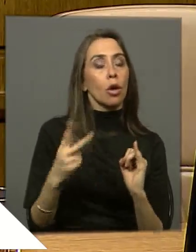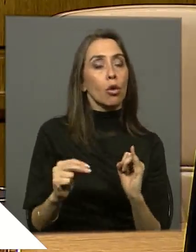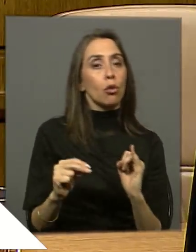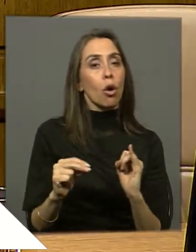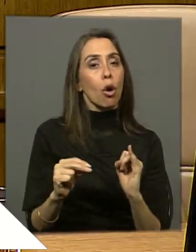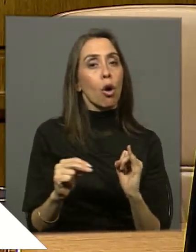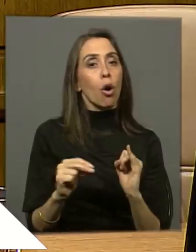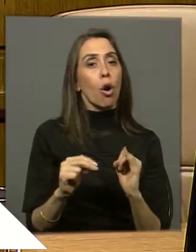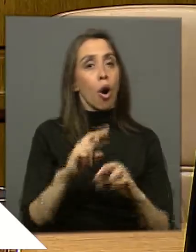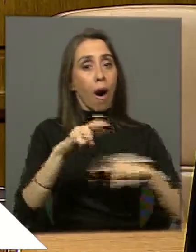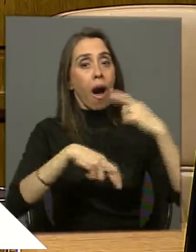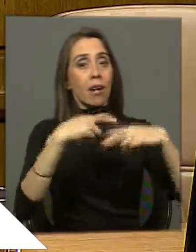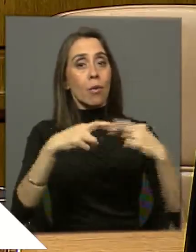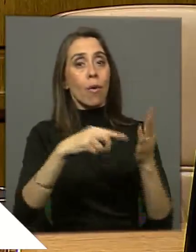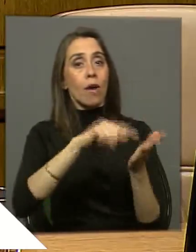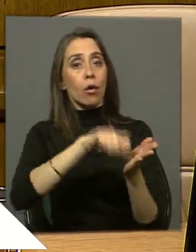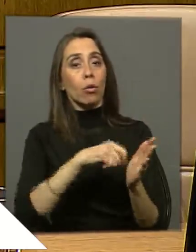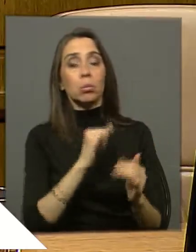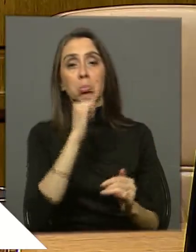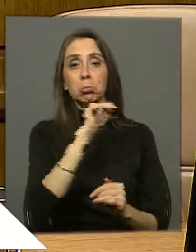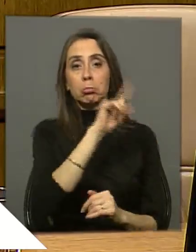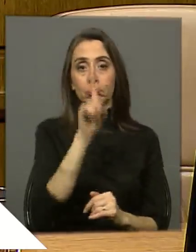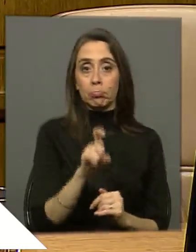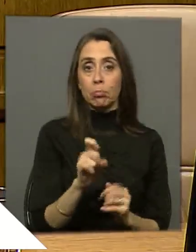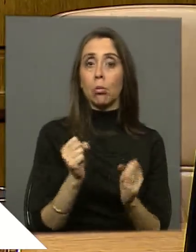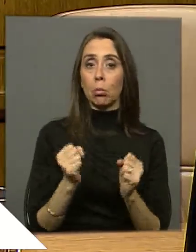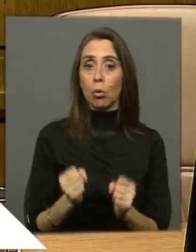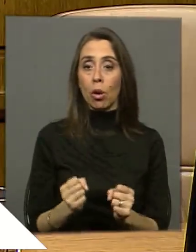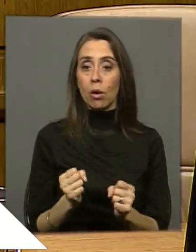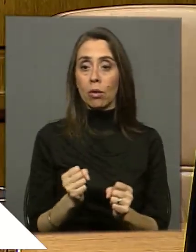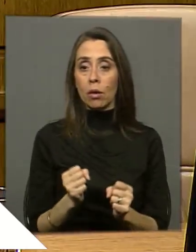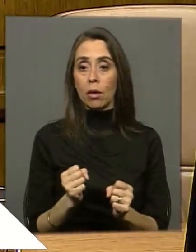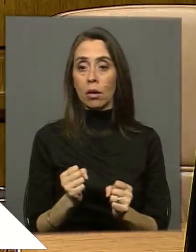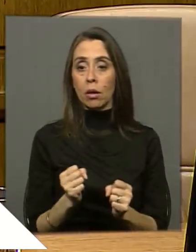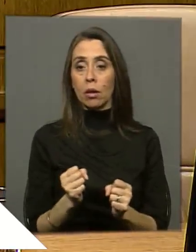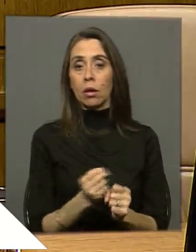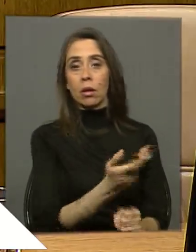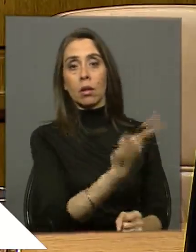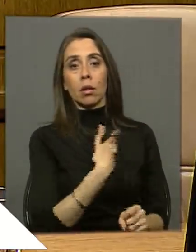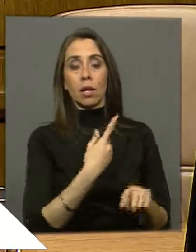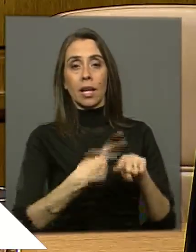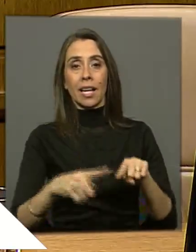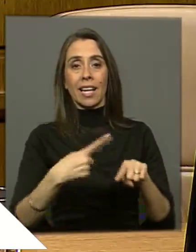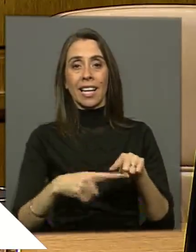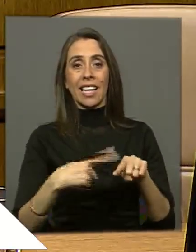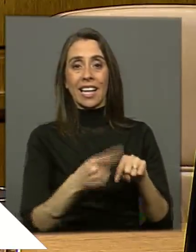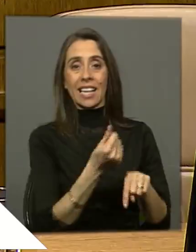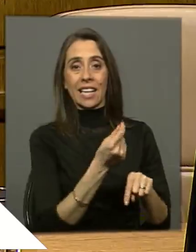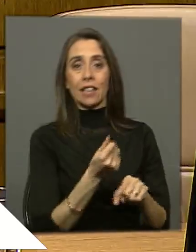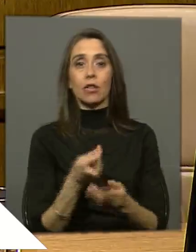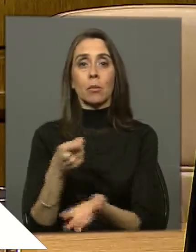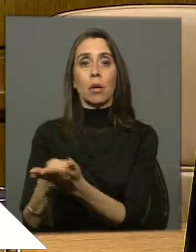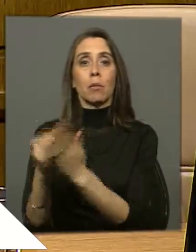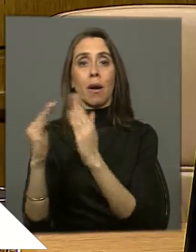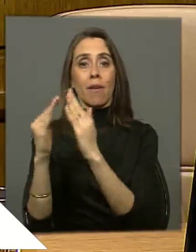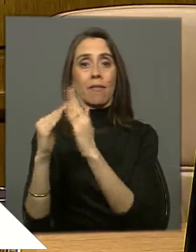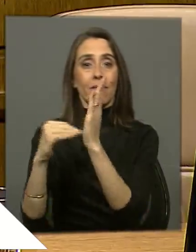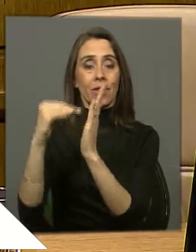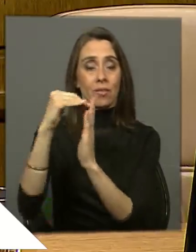efectivamente renovación de su contrato, podrá conseguir un crédito para adquirir, por ejemplo, la vivienda,